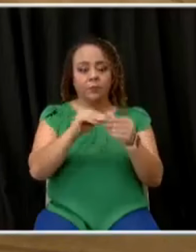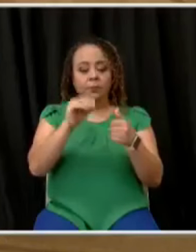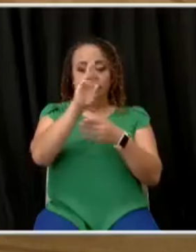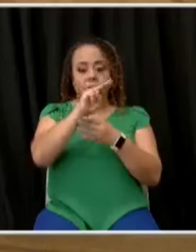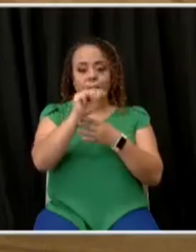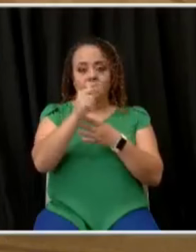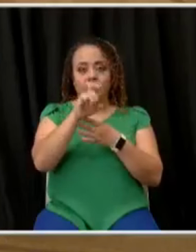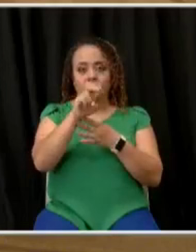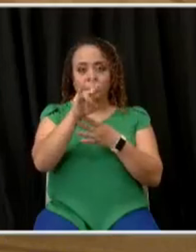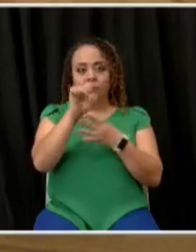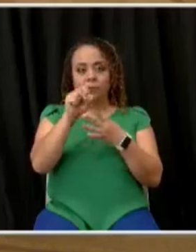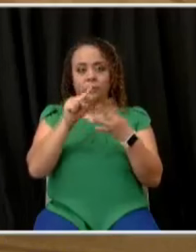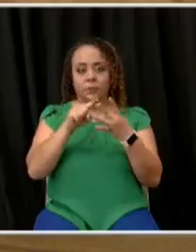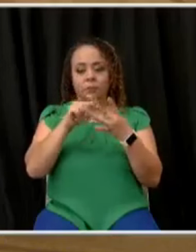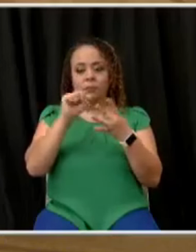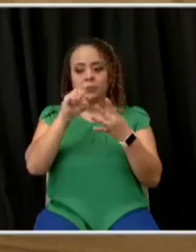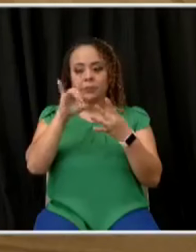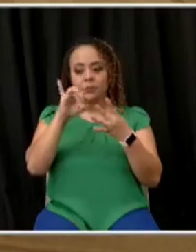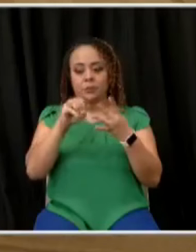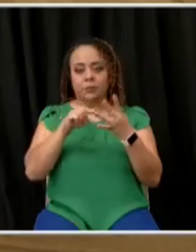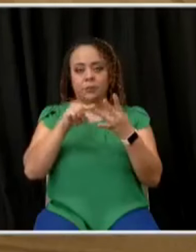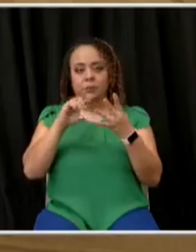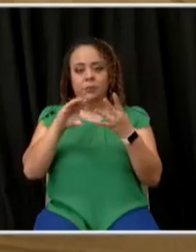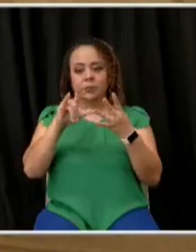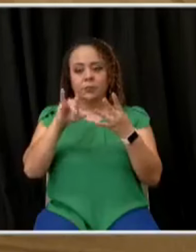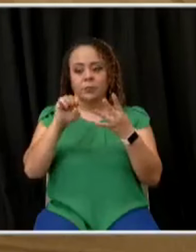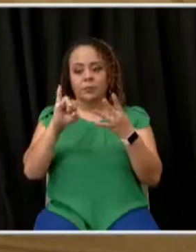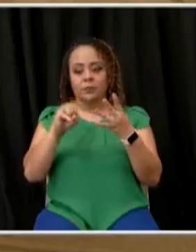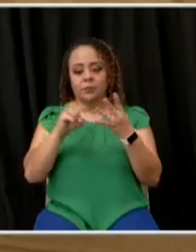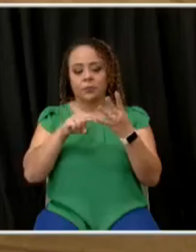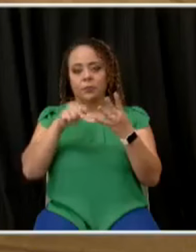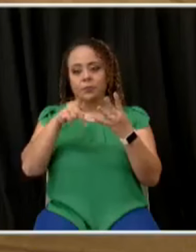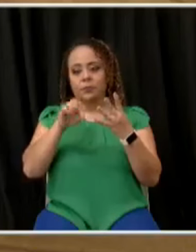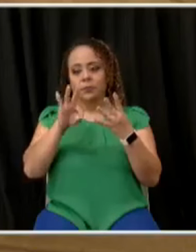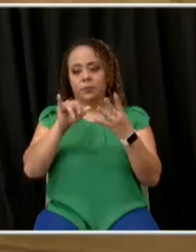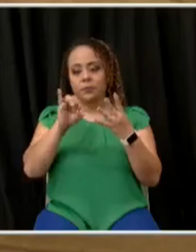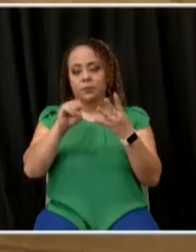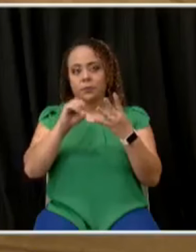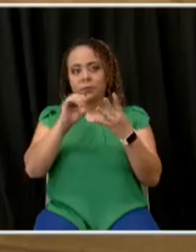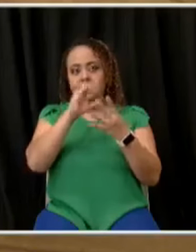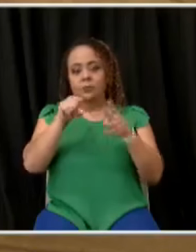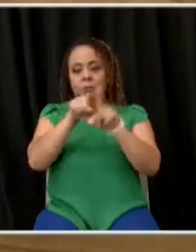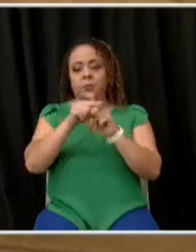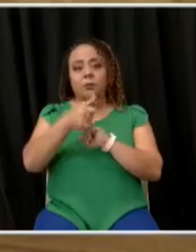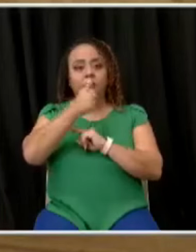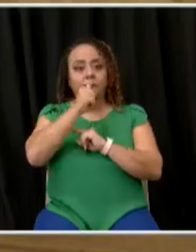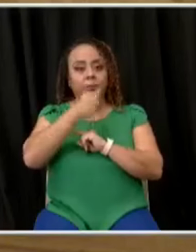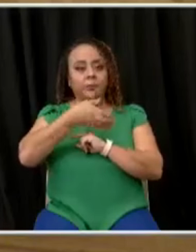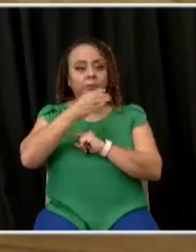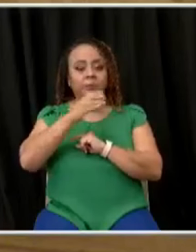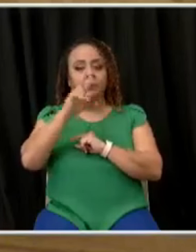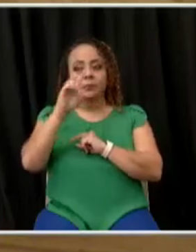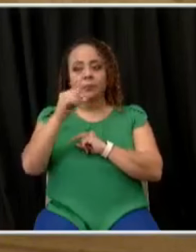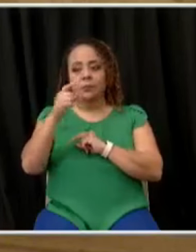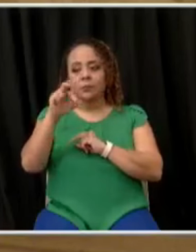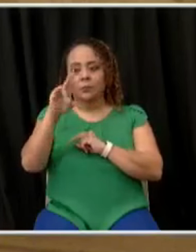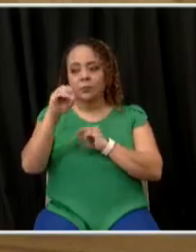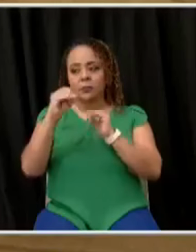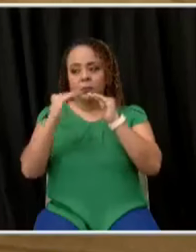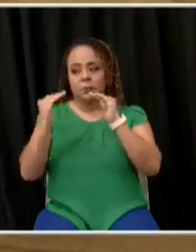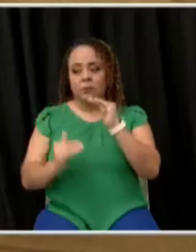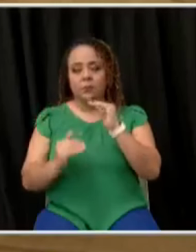magnesio, calcio, sodio y potasio. Y además el agua fresca a 20 grados o